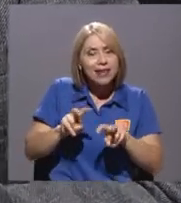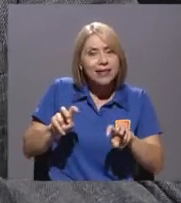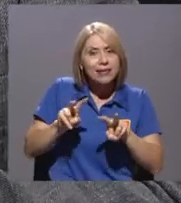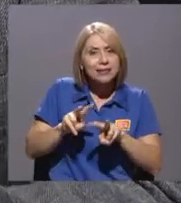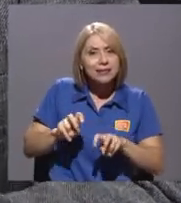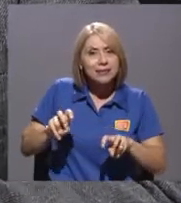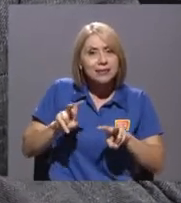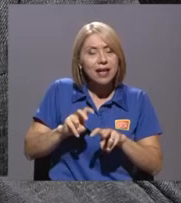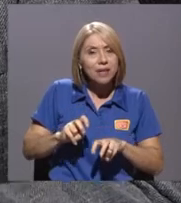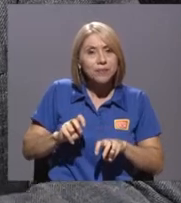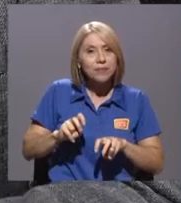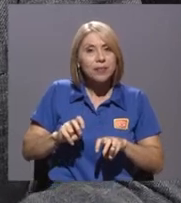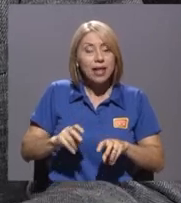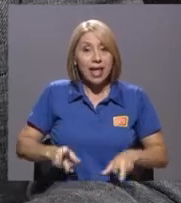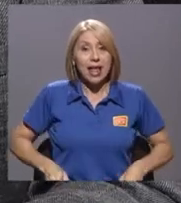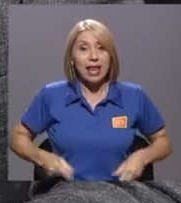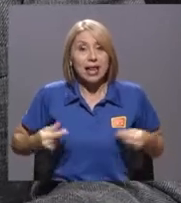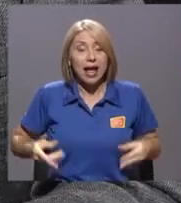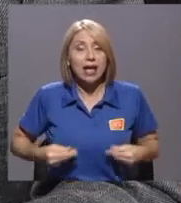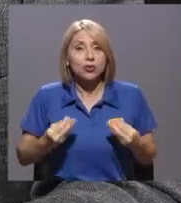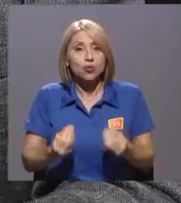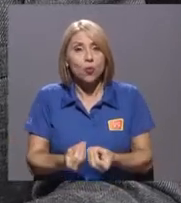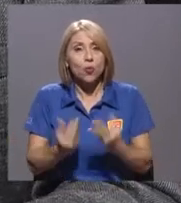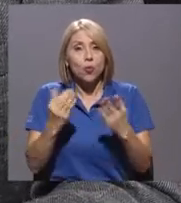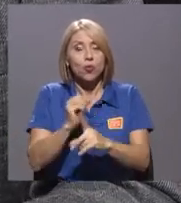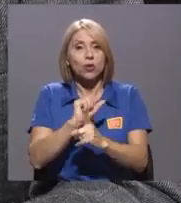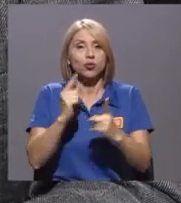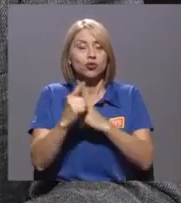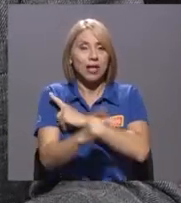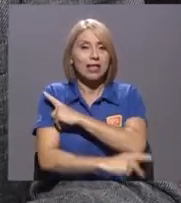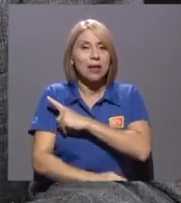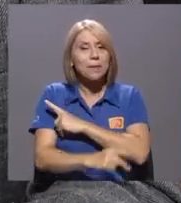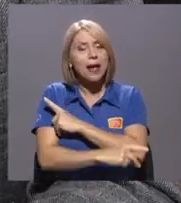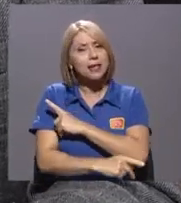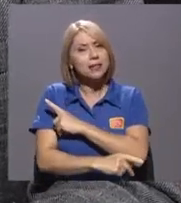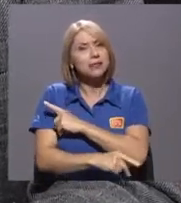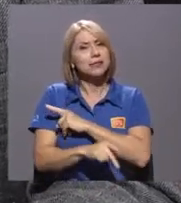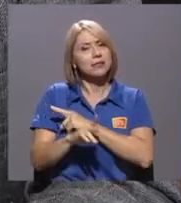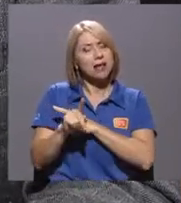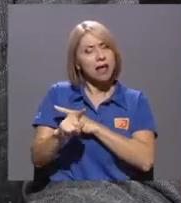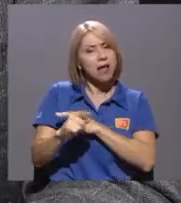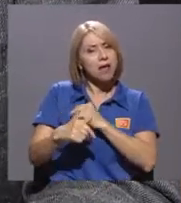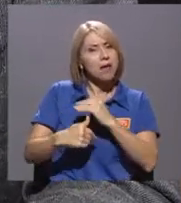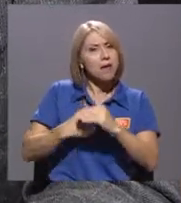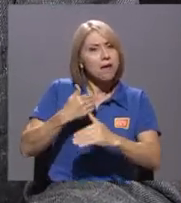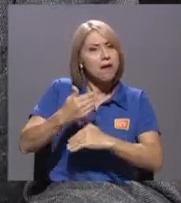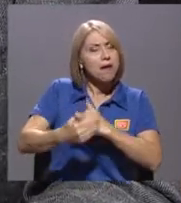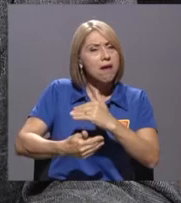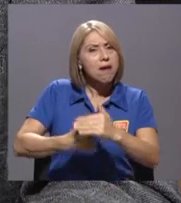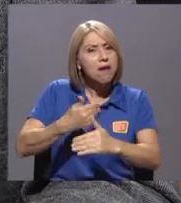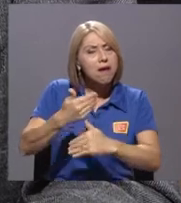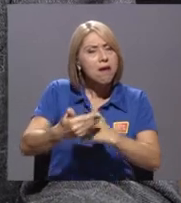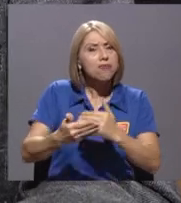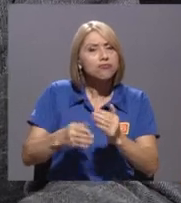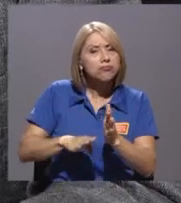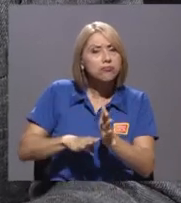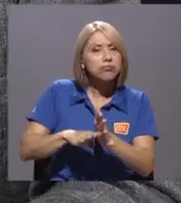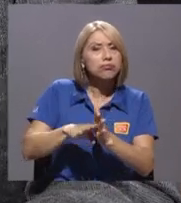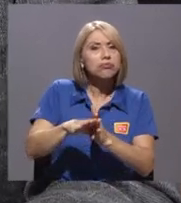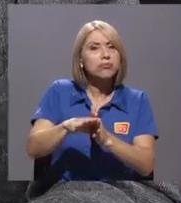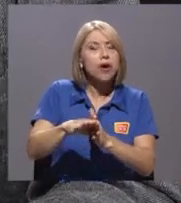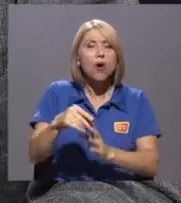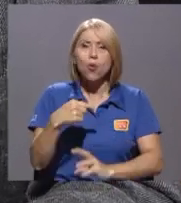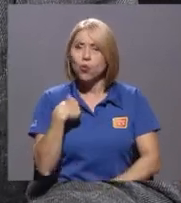el gasto público social del país encuentra un bache muy importante a